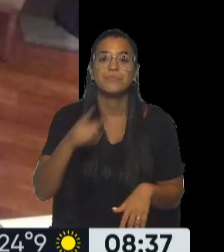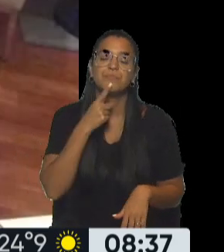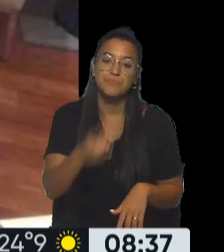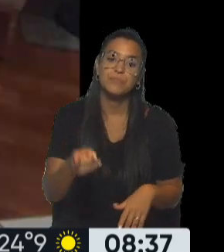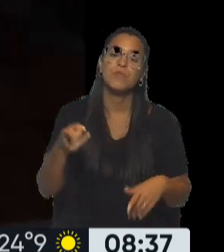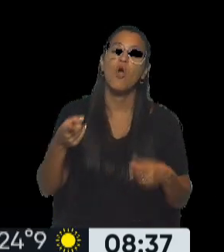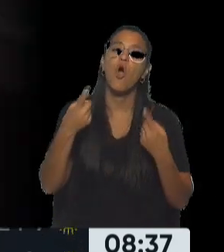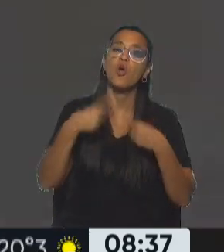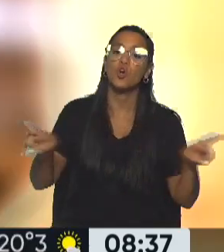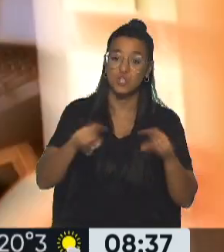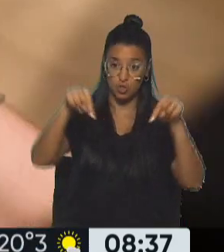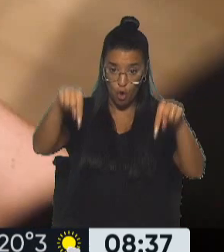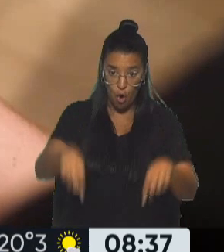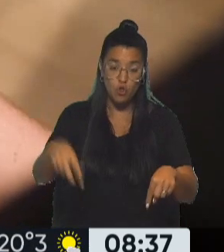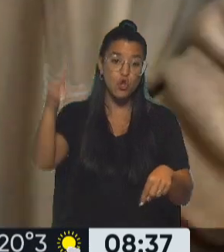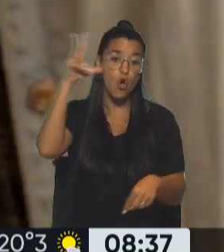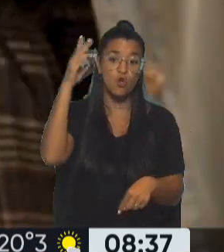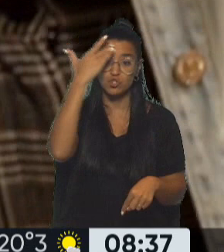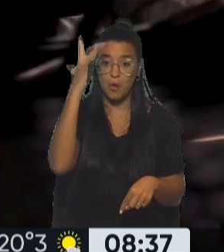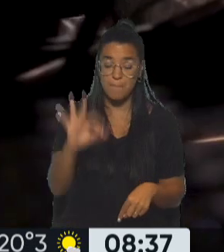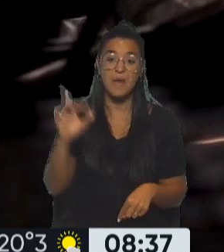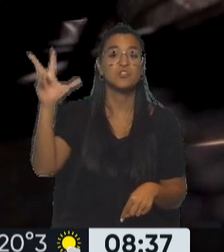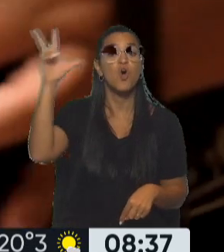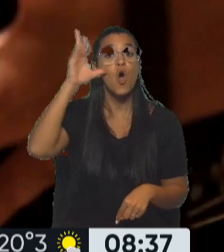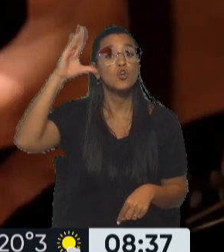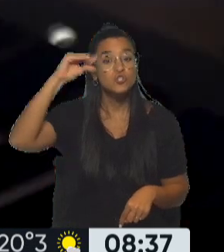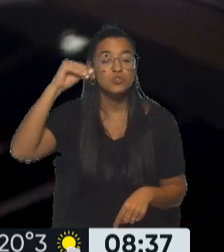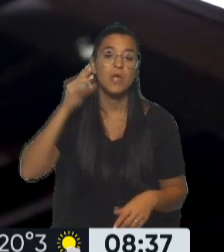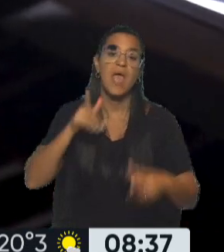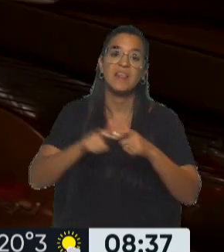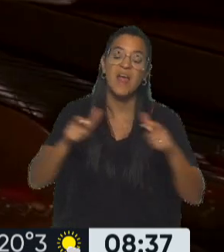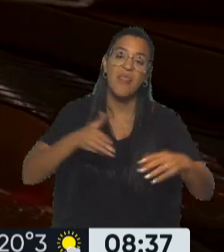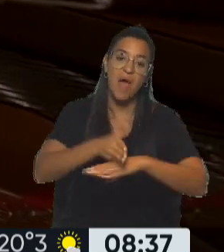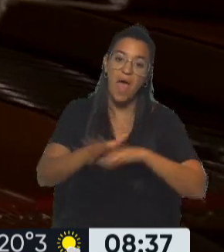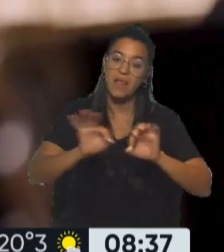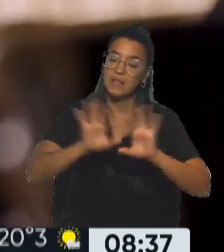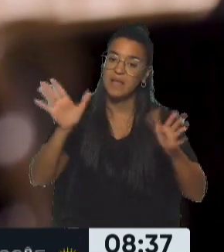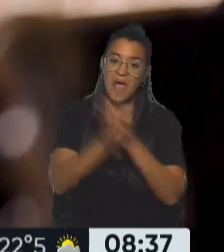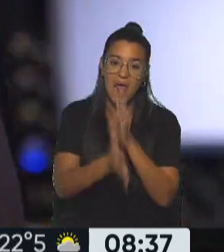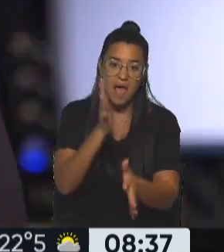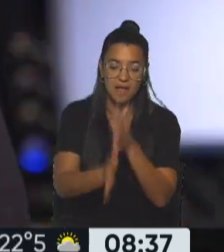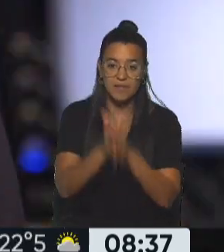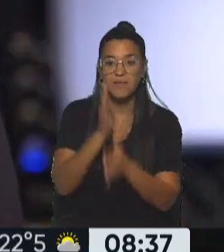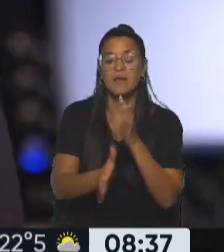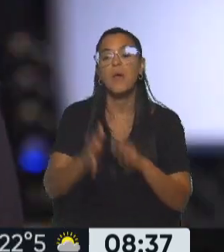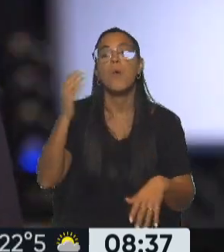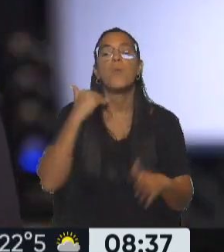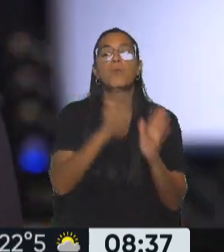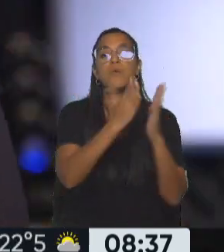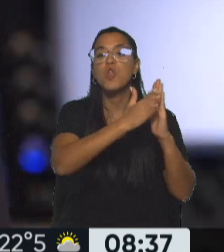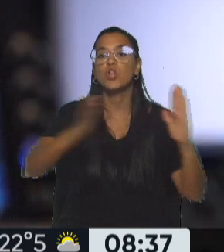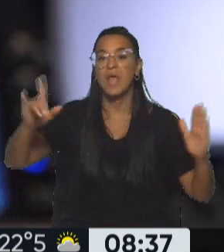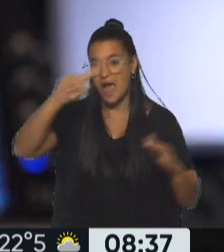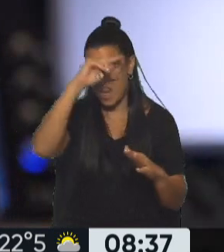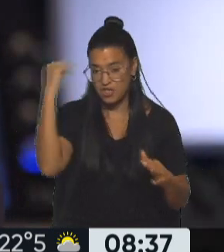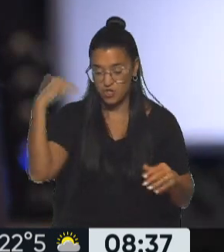realizando un concierto hoy, 8 de marzo, a las 20 horas, con entrada libre y gratuita en la explanada de la Biblioteca Nacional, acá a 500